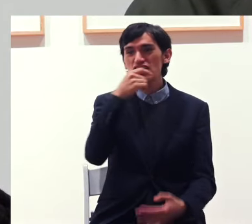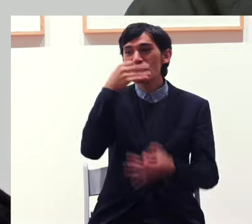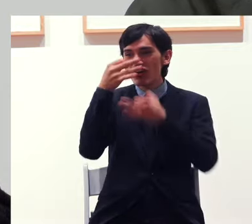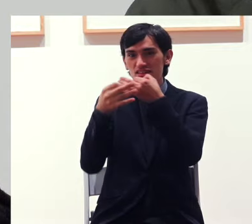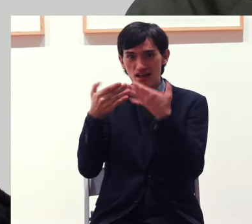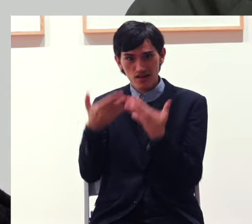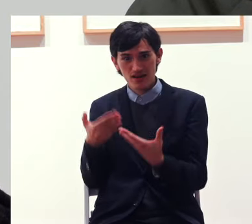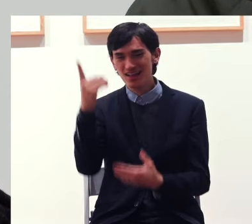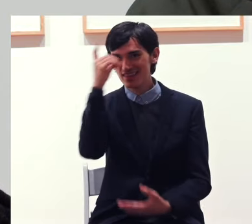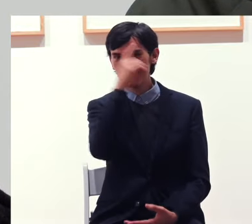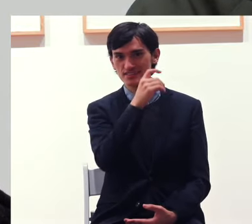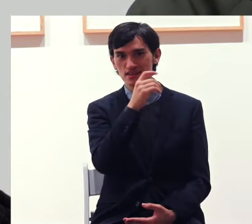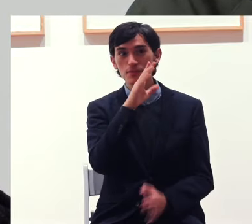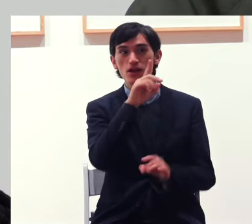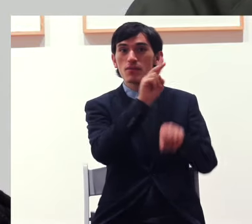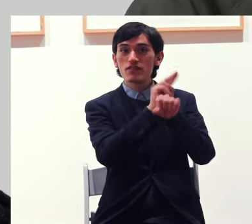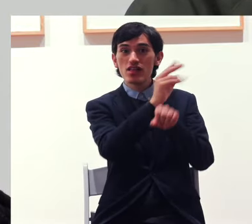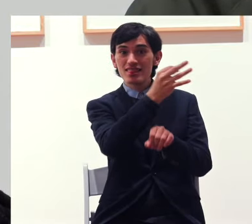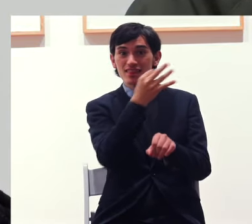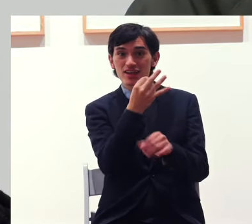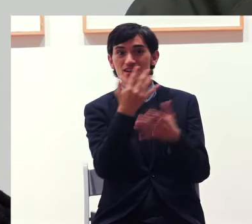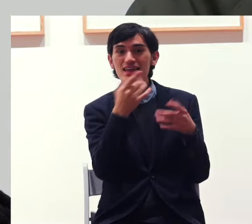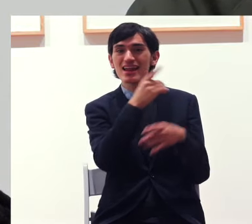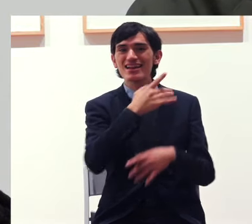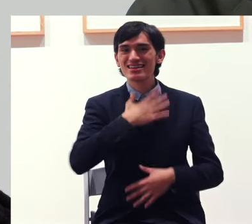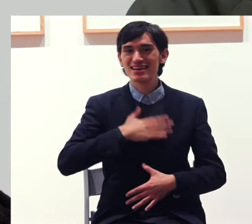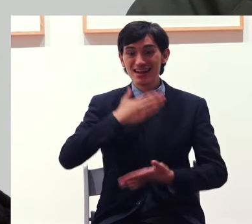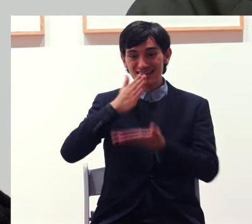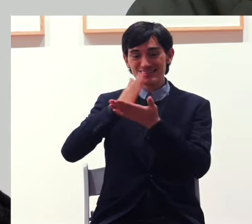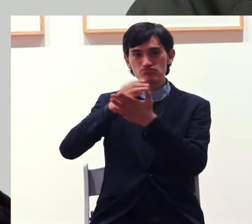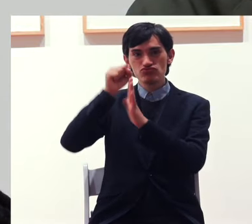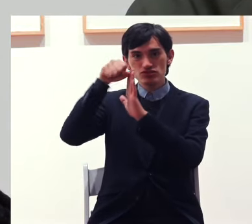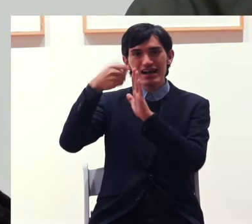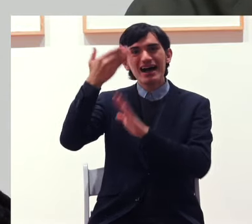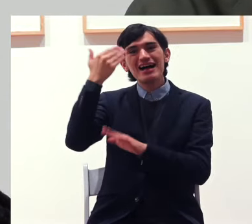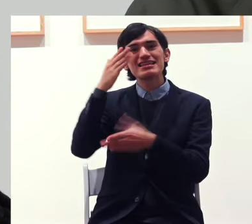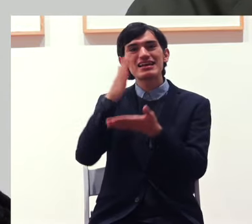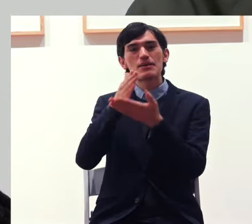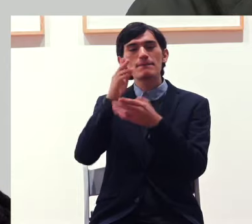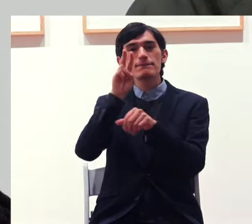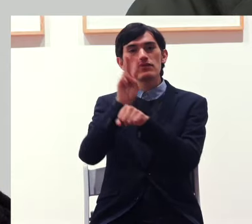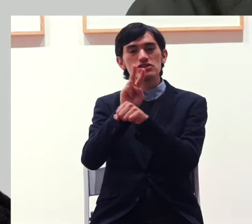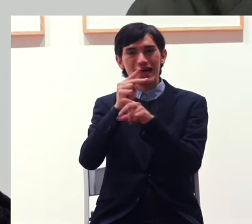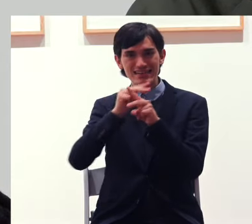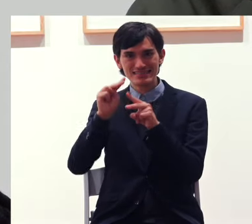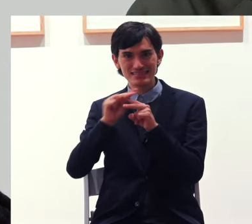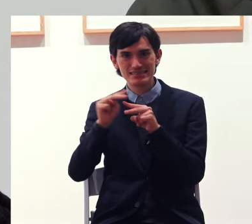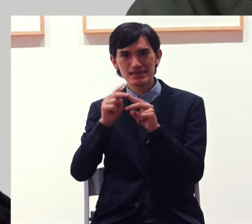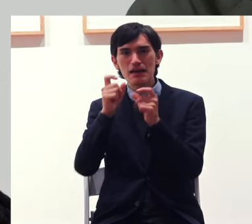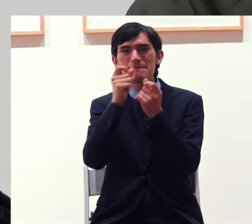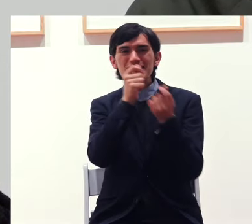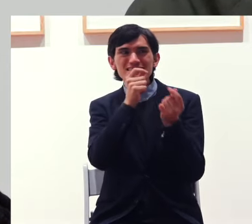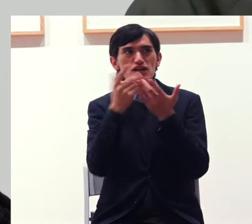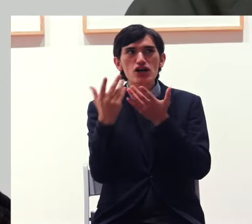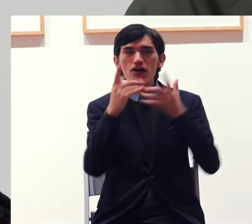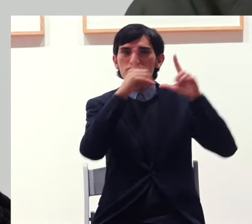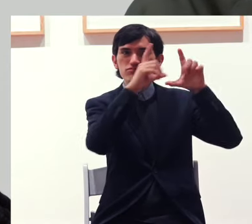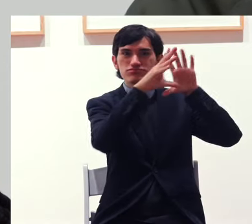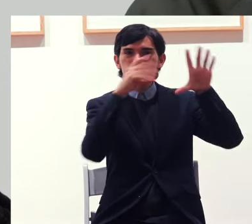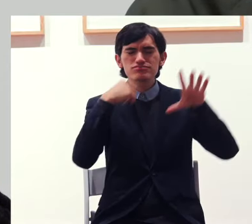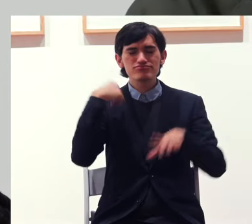a mí también me cuesta hablar en este momento, pero él dijo que se había propuesto que iba a disfrutar las clases que impartía a sus alumnos, como si